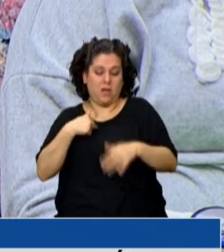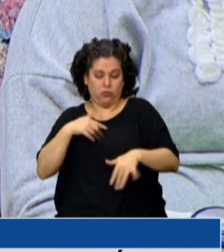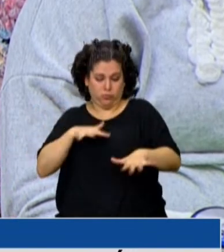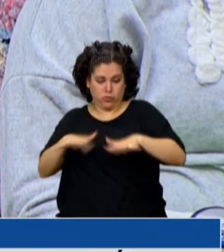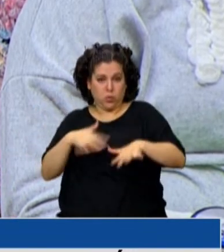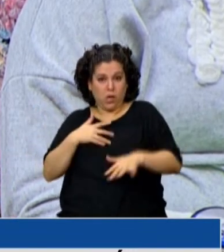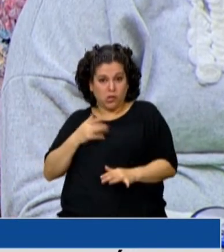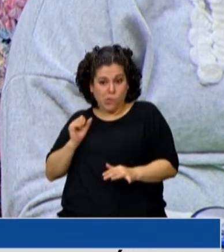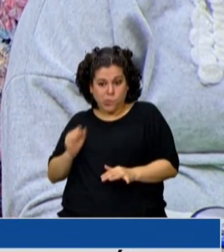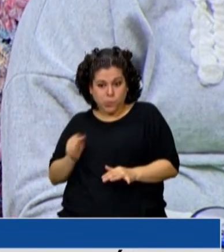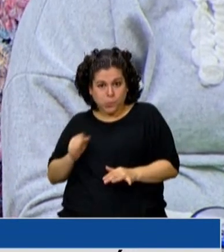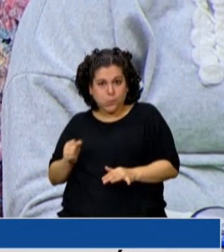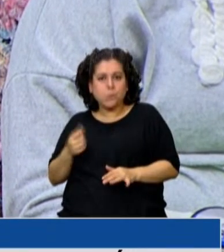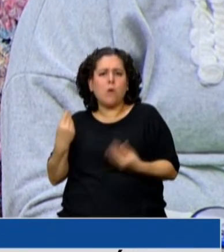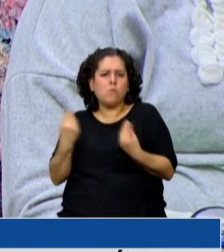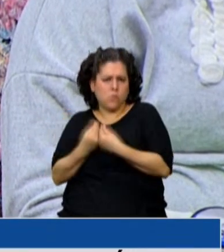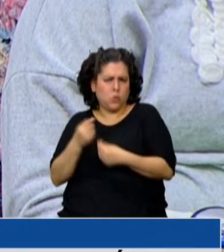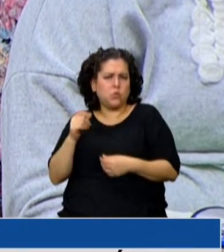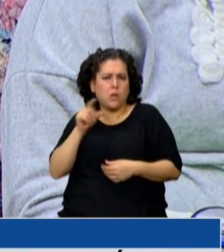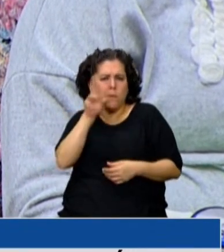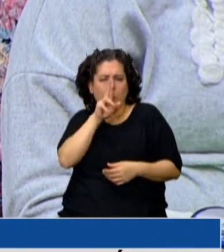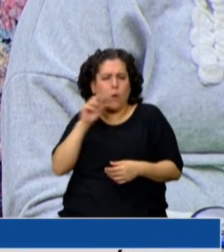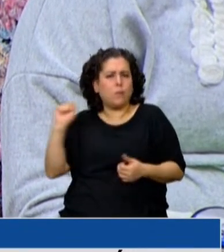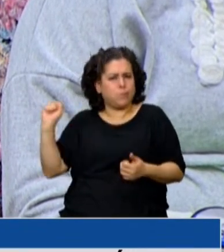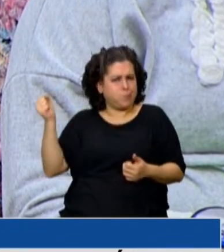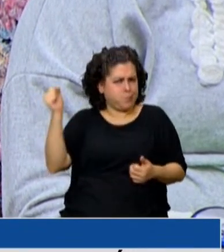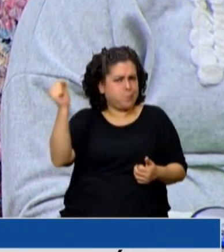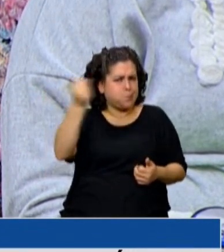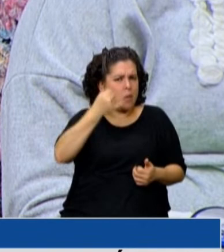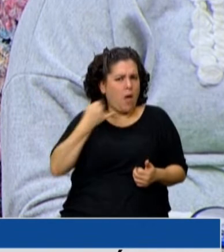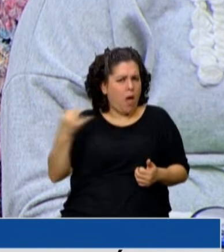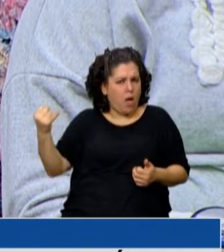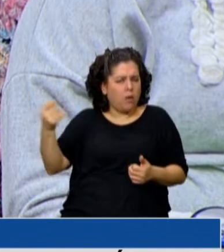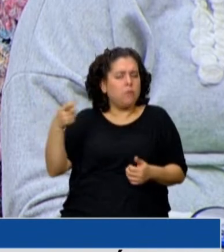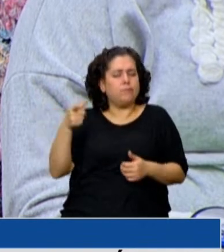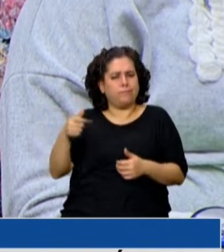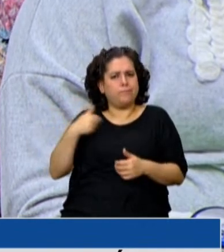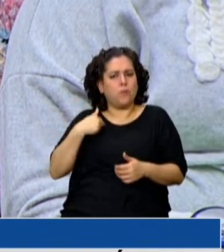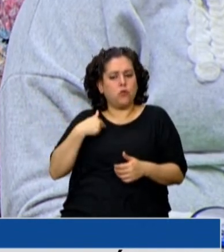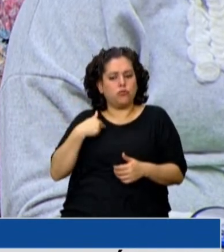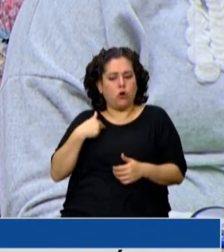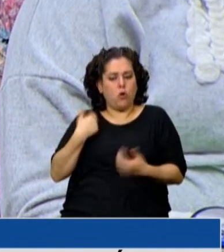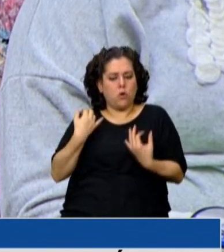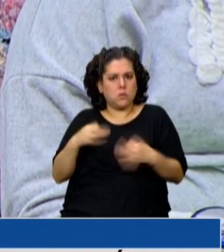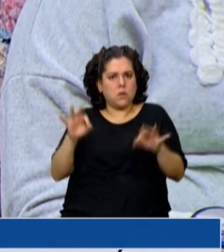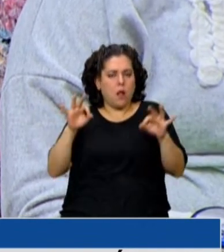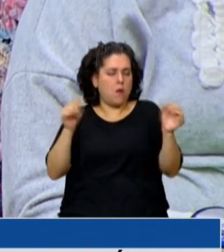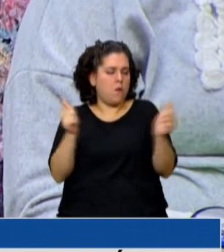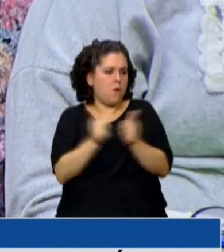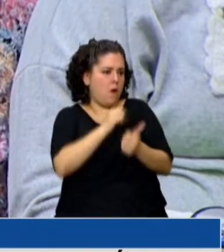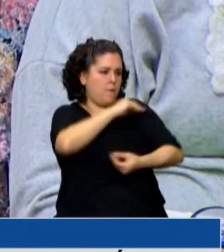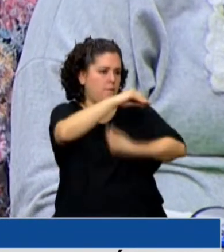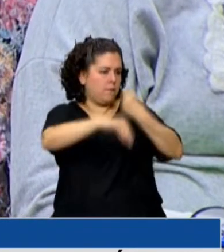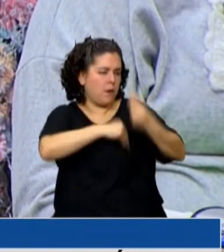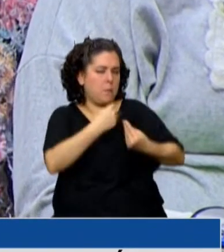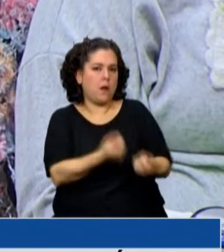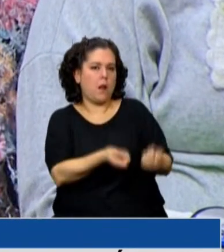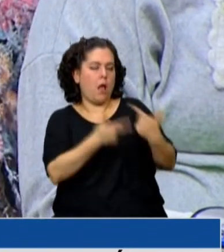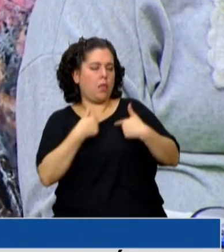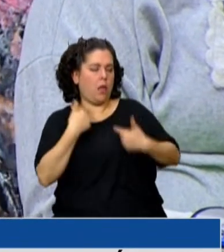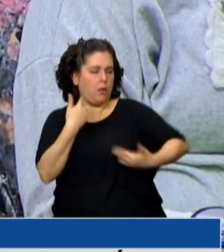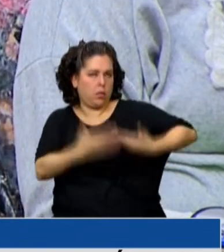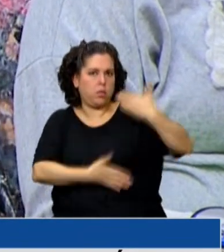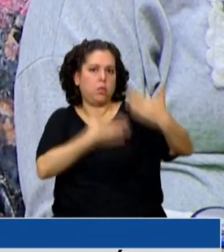la que atravesaban muchas mujeres y que ella, gracias a la contención que encuentra en su familia, tiene la fortaleza para